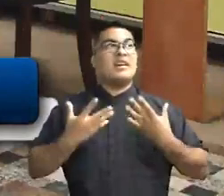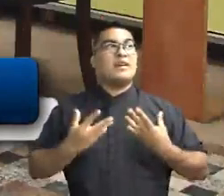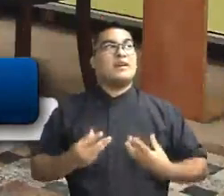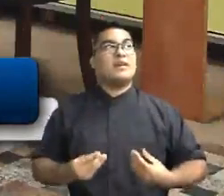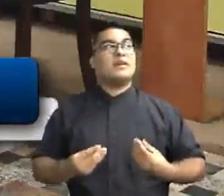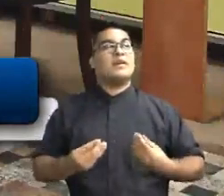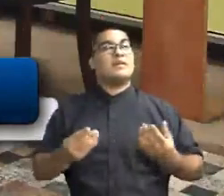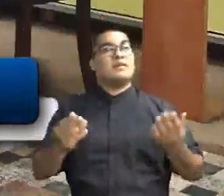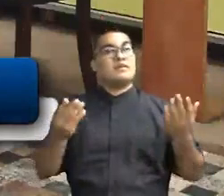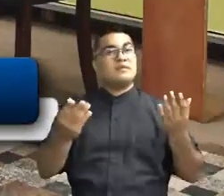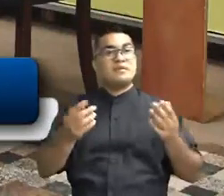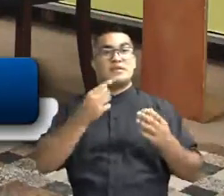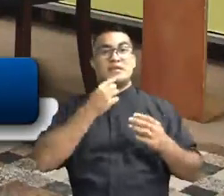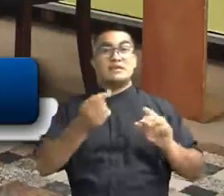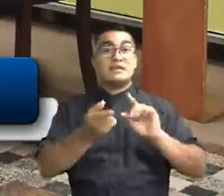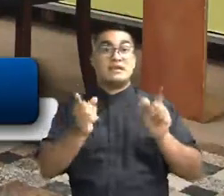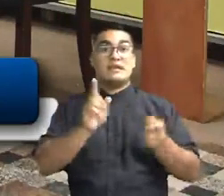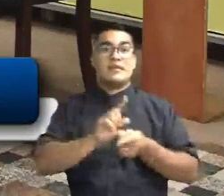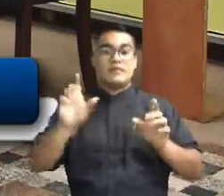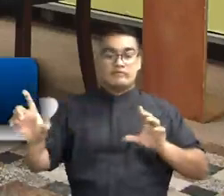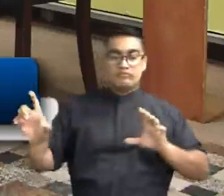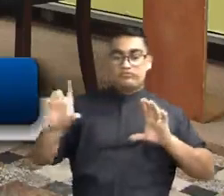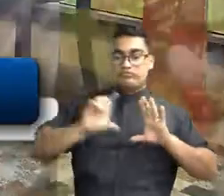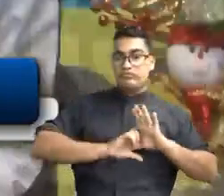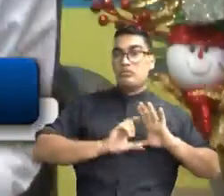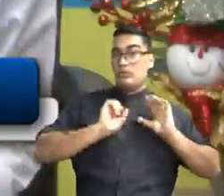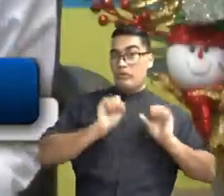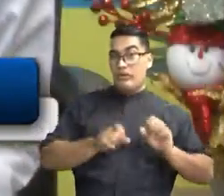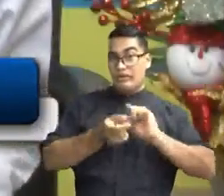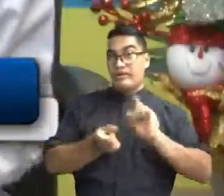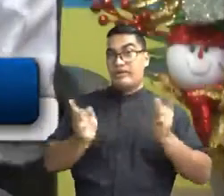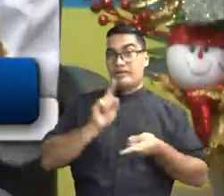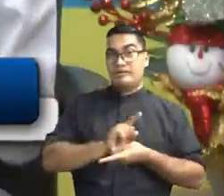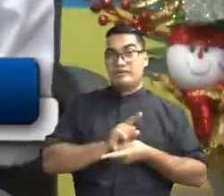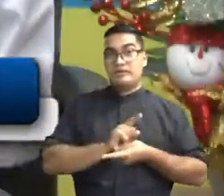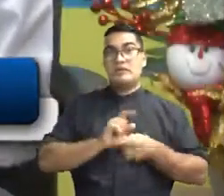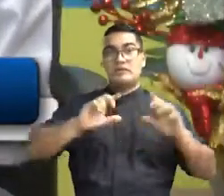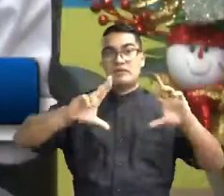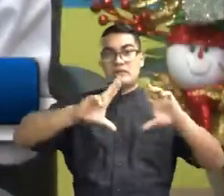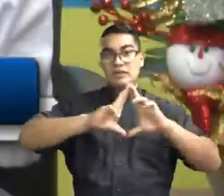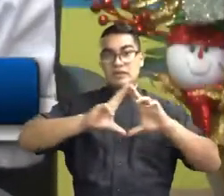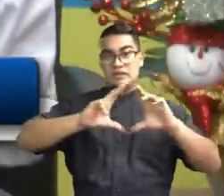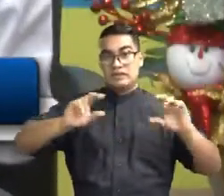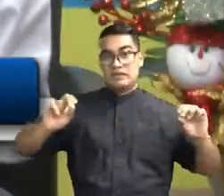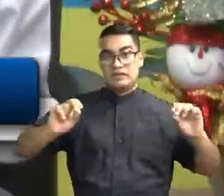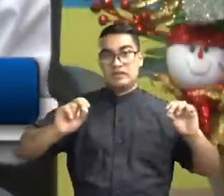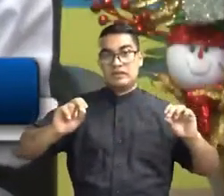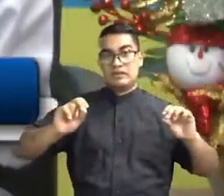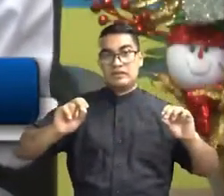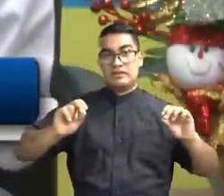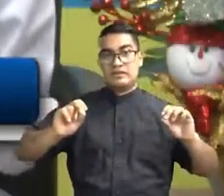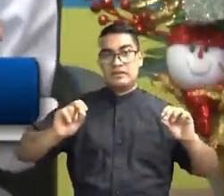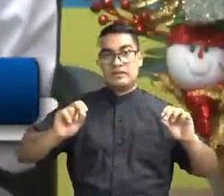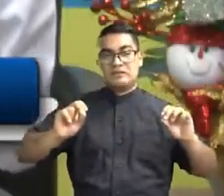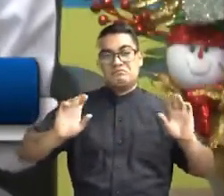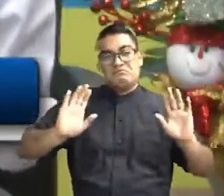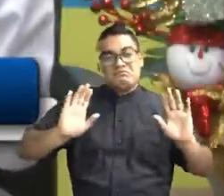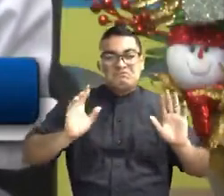pueden trasplantar, ¿o sí? Sí se puede trasplantar. En nuestro país, ajá, pues todavía no sé